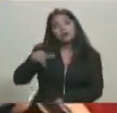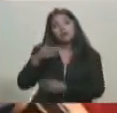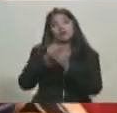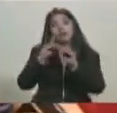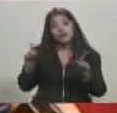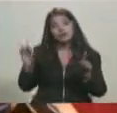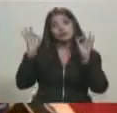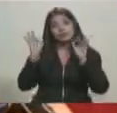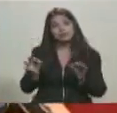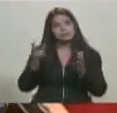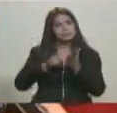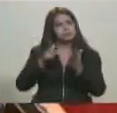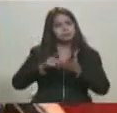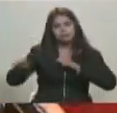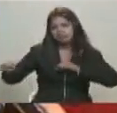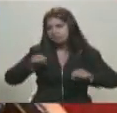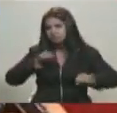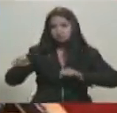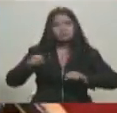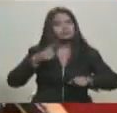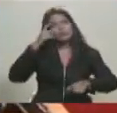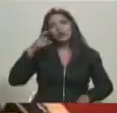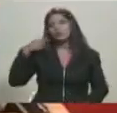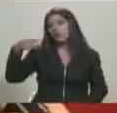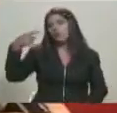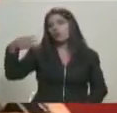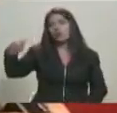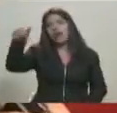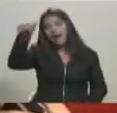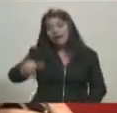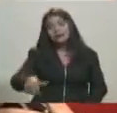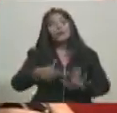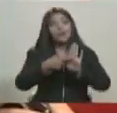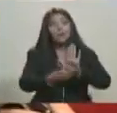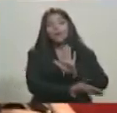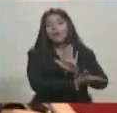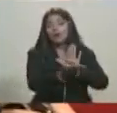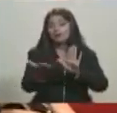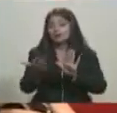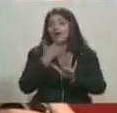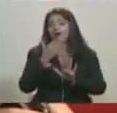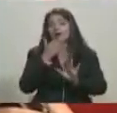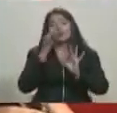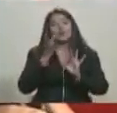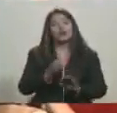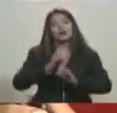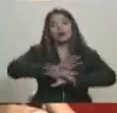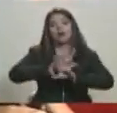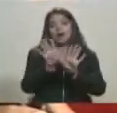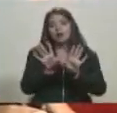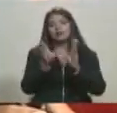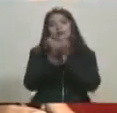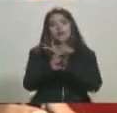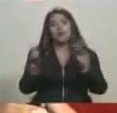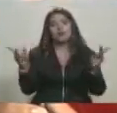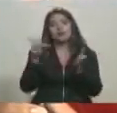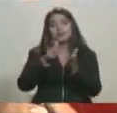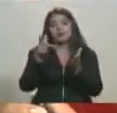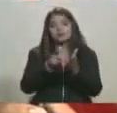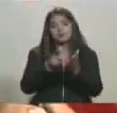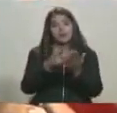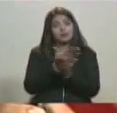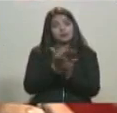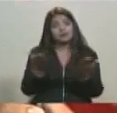democracia activa, más viva que nunca, todos los días. Aquí damos muestras de hechos concretos de democracia participativa y